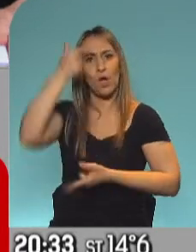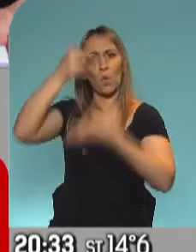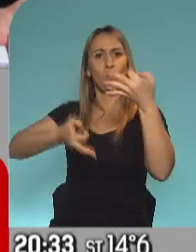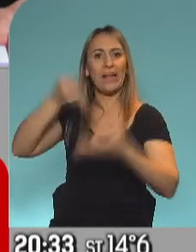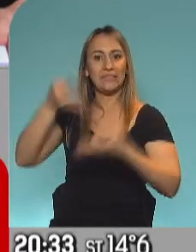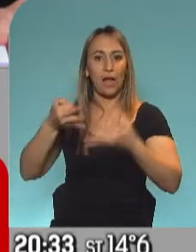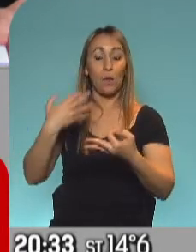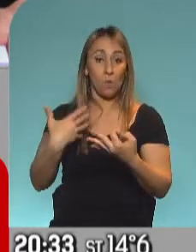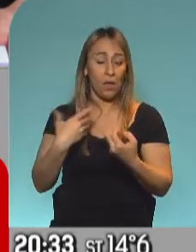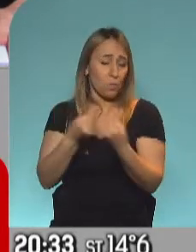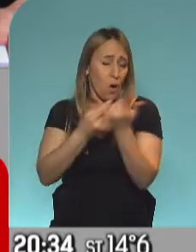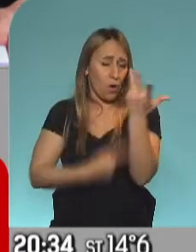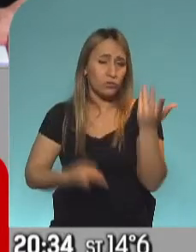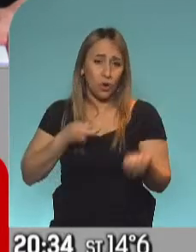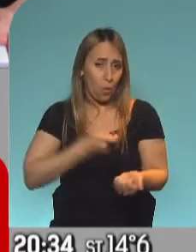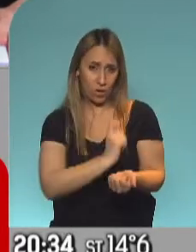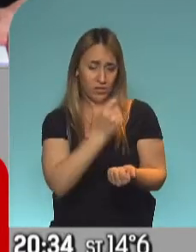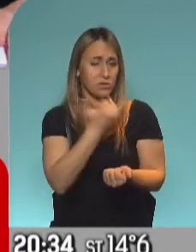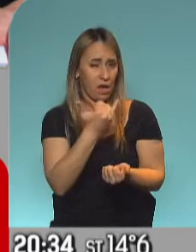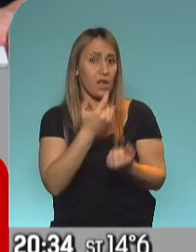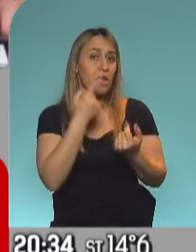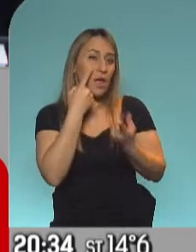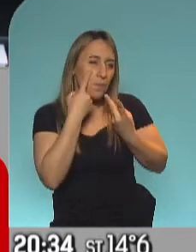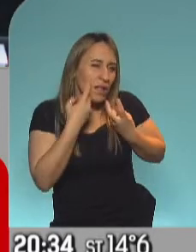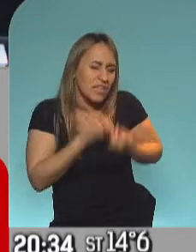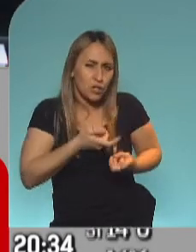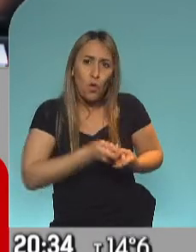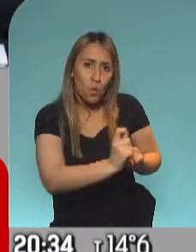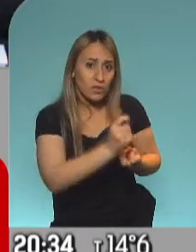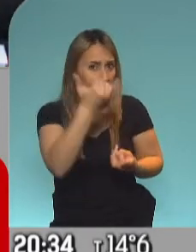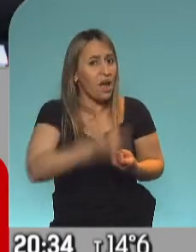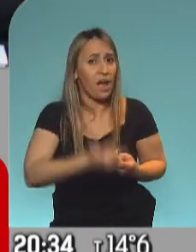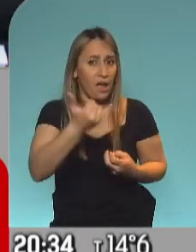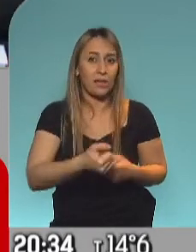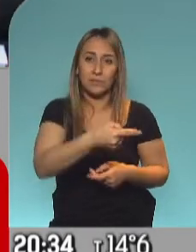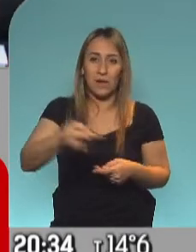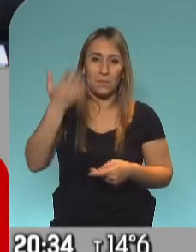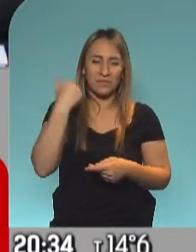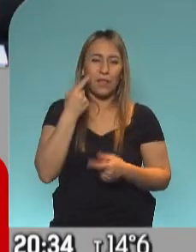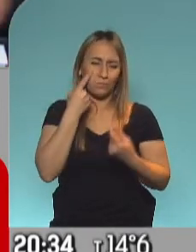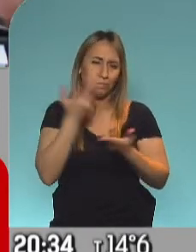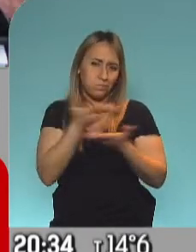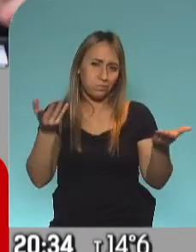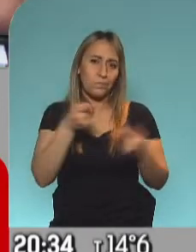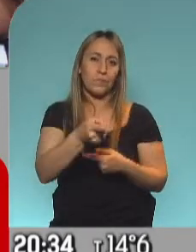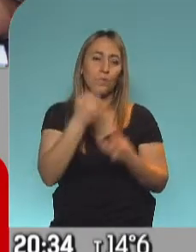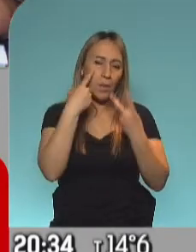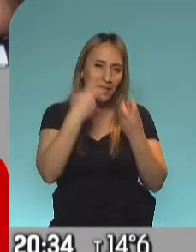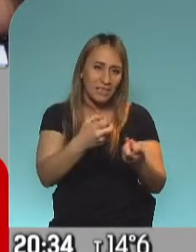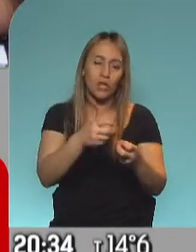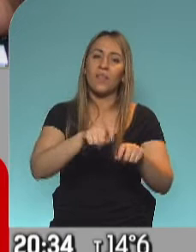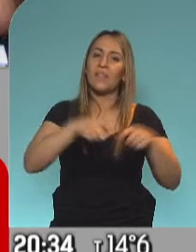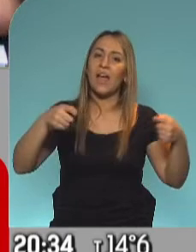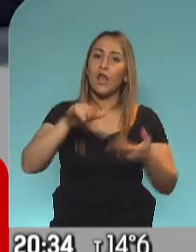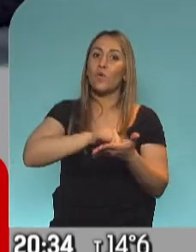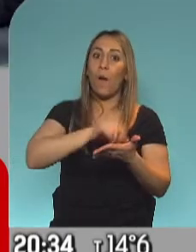enfrentar muchas causas judiciales, un proceso de investigación judicial muy fuerte. Lo vimos la semana pasada con el tema de la investigación del New York Times, y eso se puede